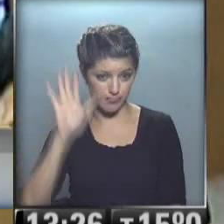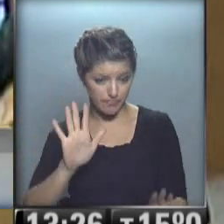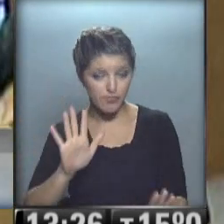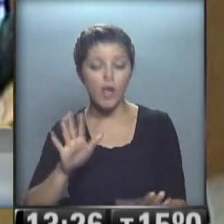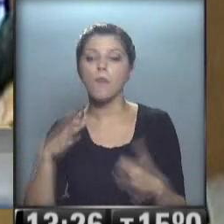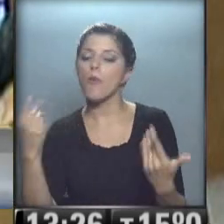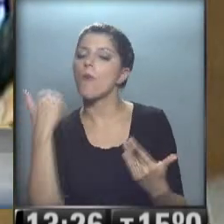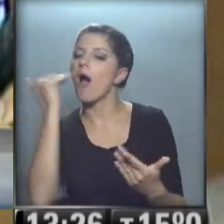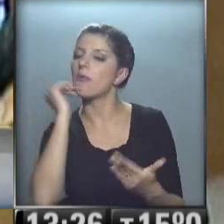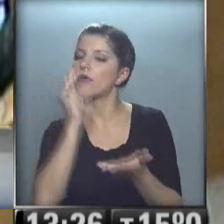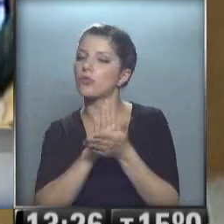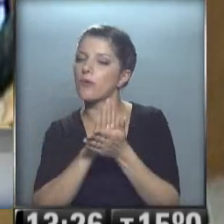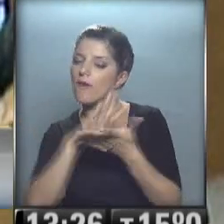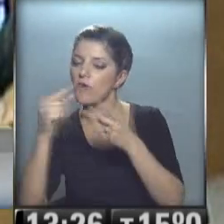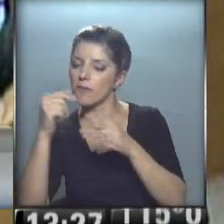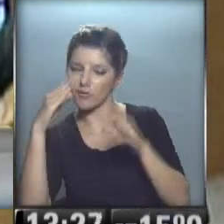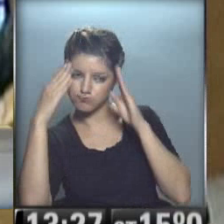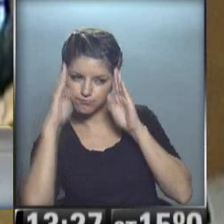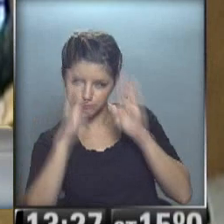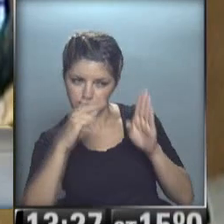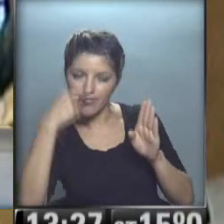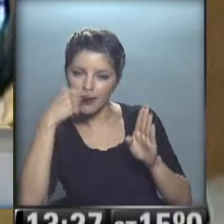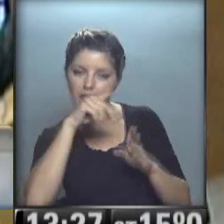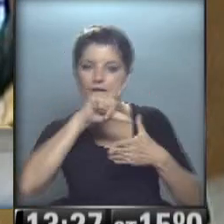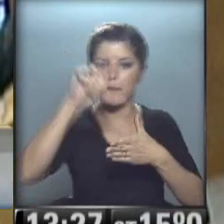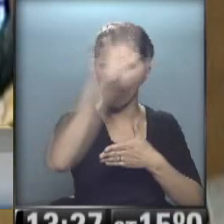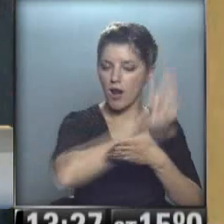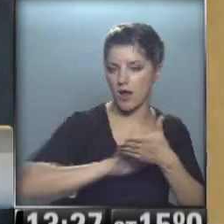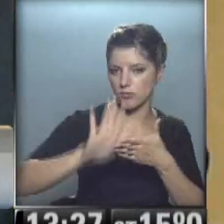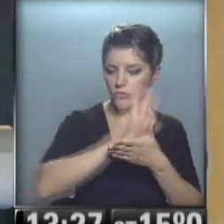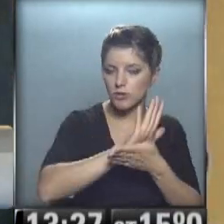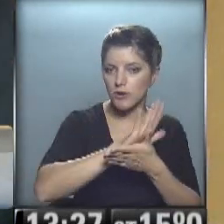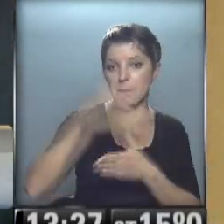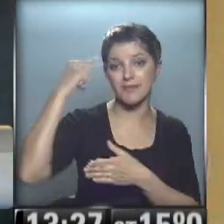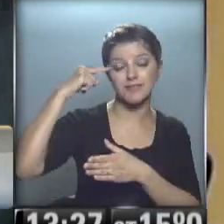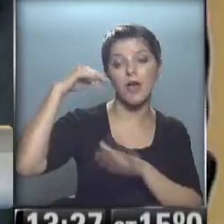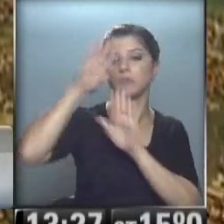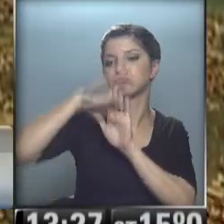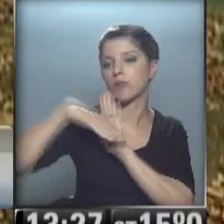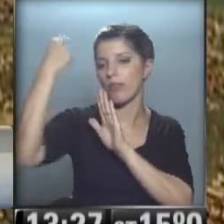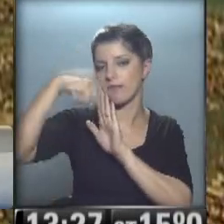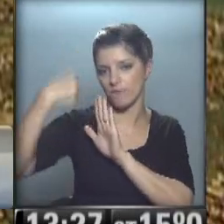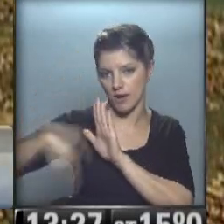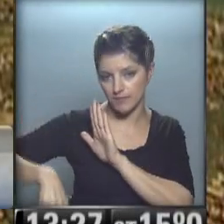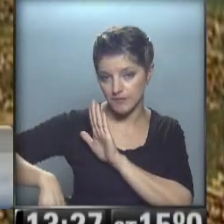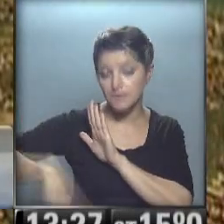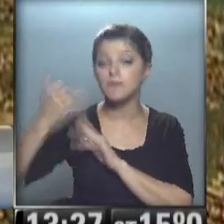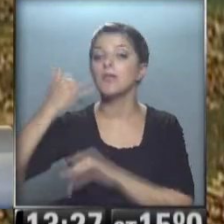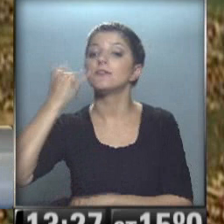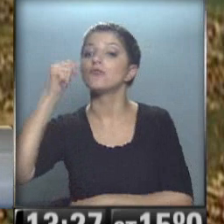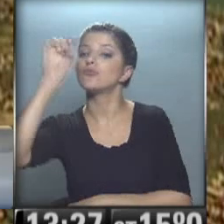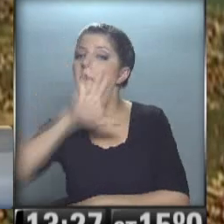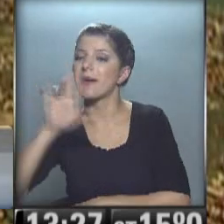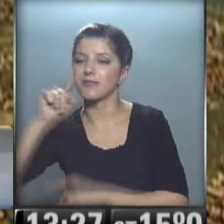podría hablarse de una nueva mirada rusa hacia América Latina basada en una variedad de factores ya no predominan solo las